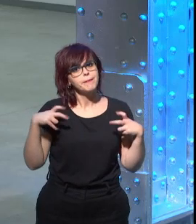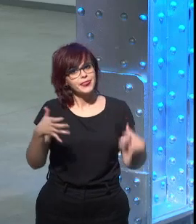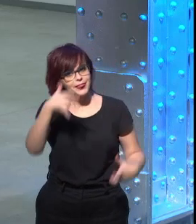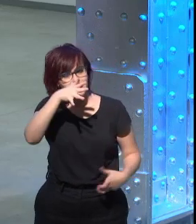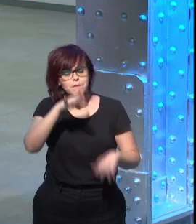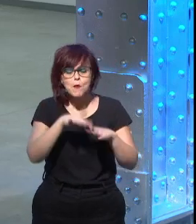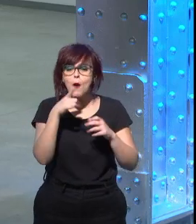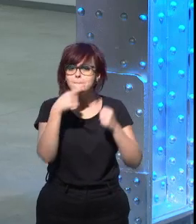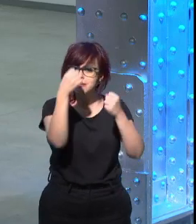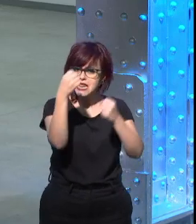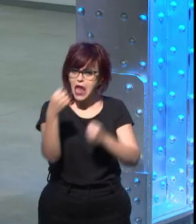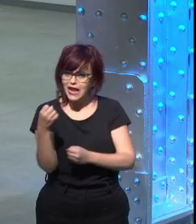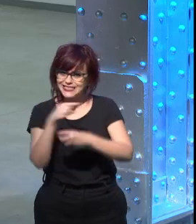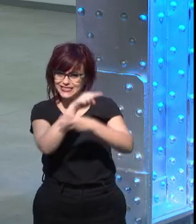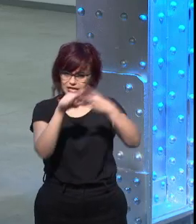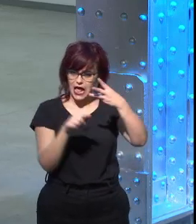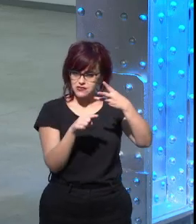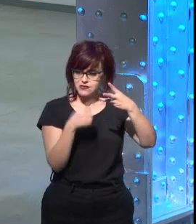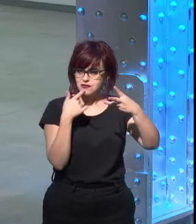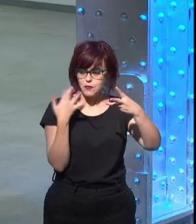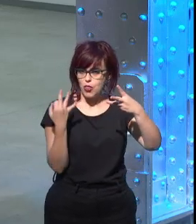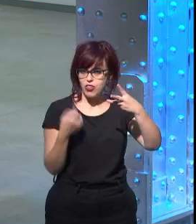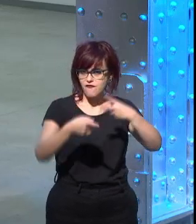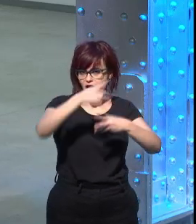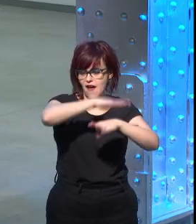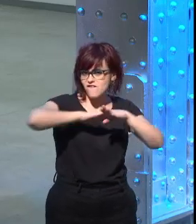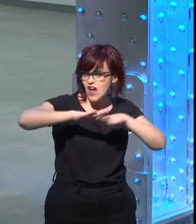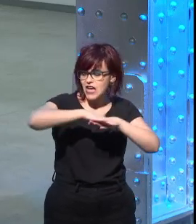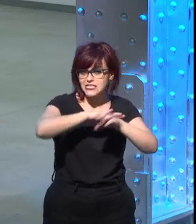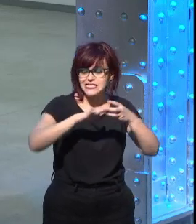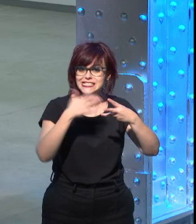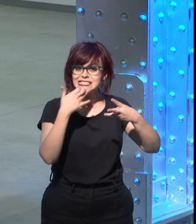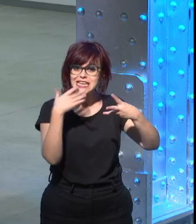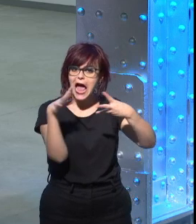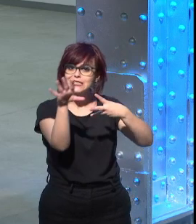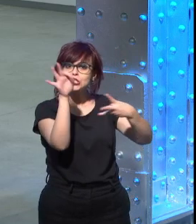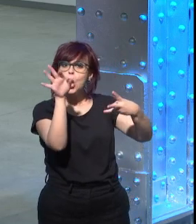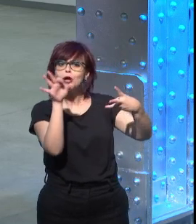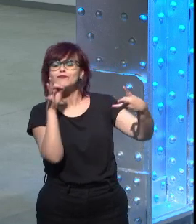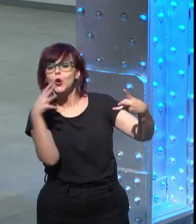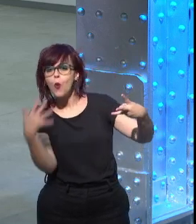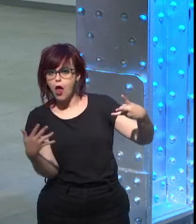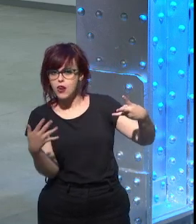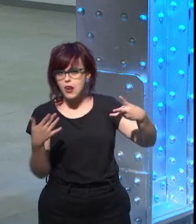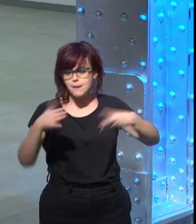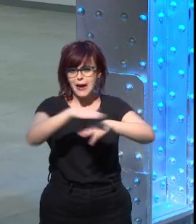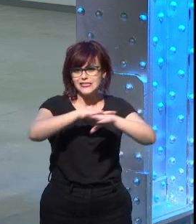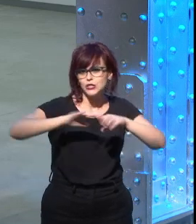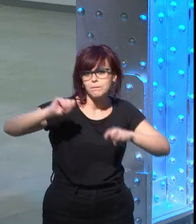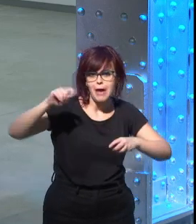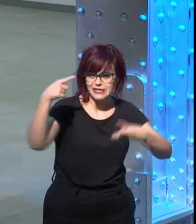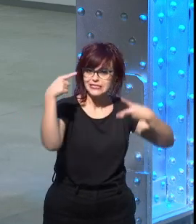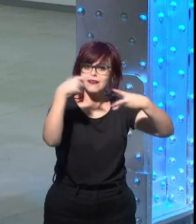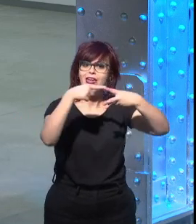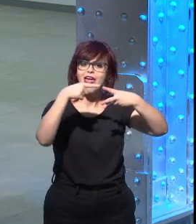en 3 pilares que son absolutamente fundamentales y básicos. Y si tengo que elegir uno de ellos, el fundamental es